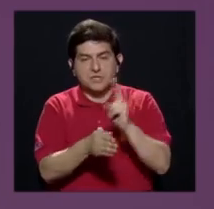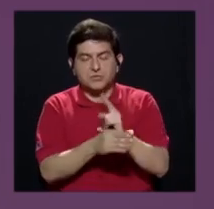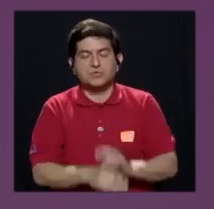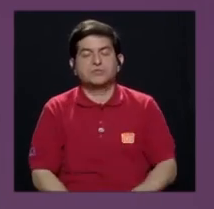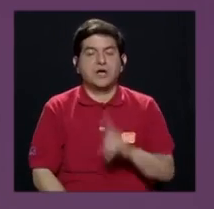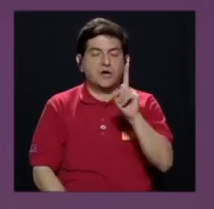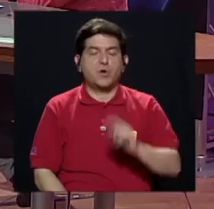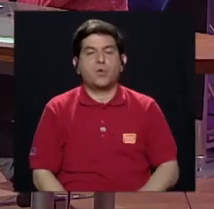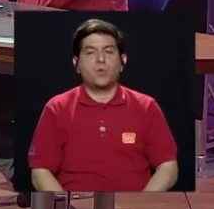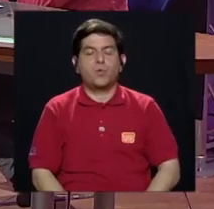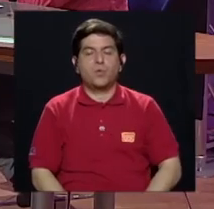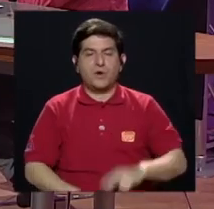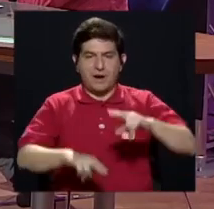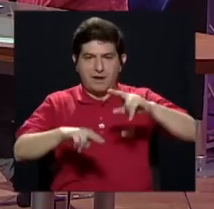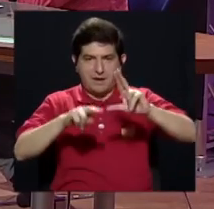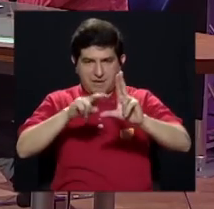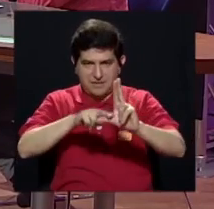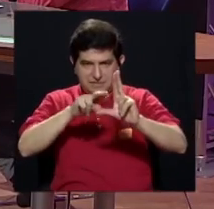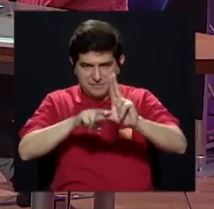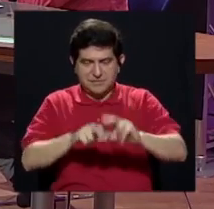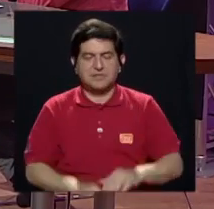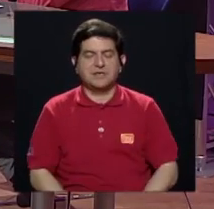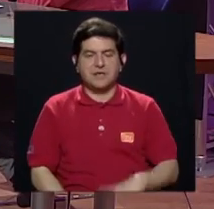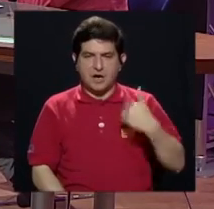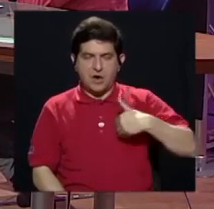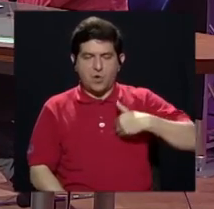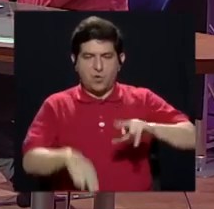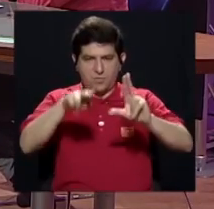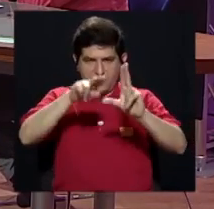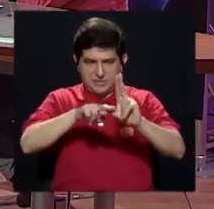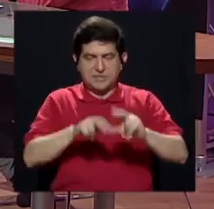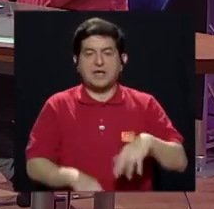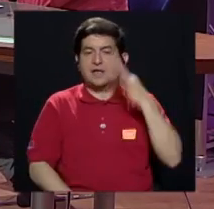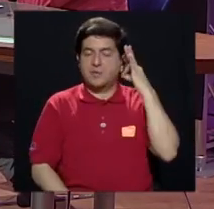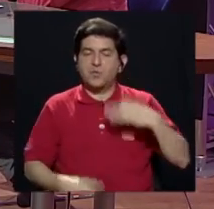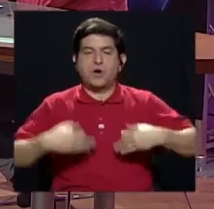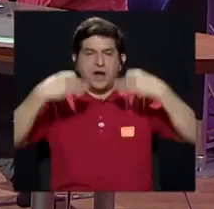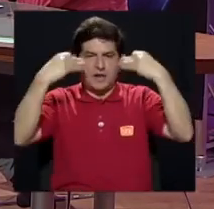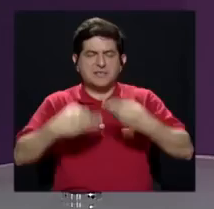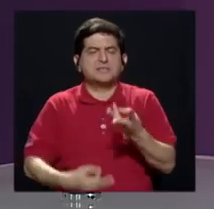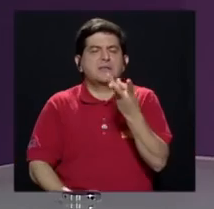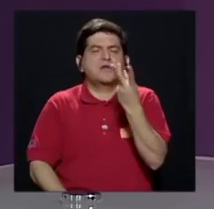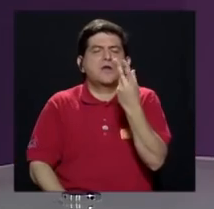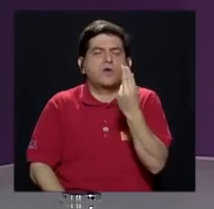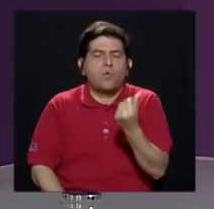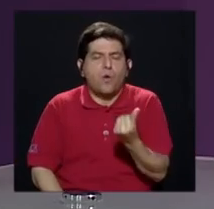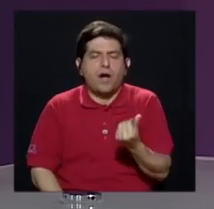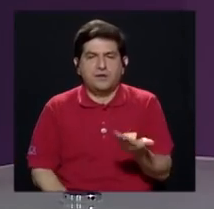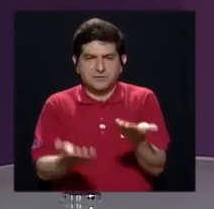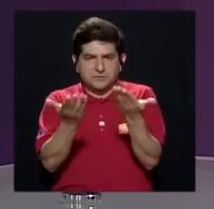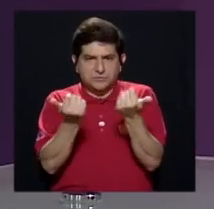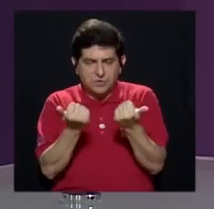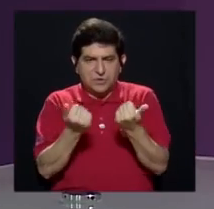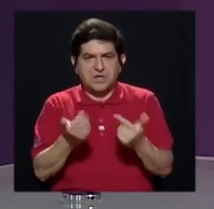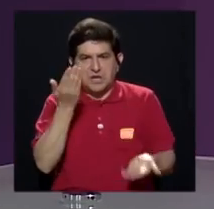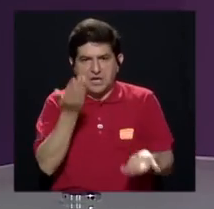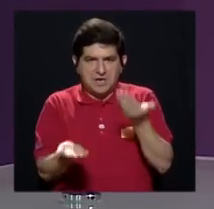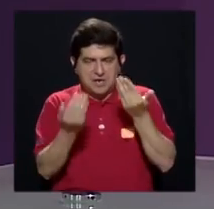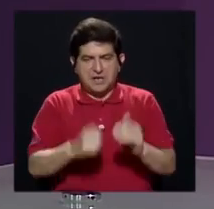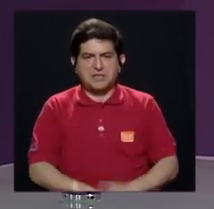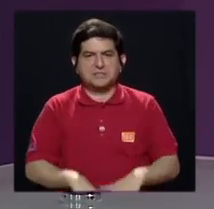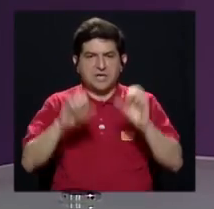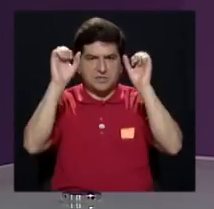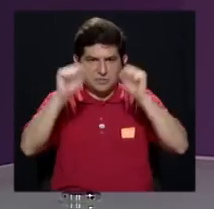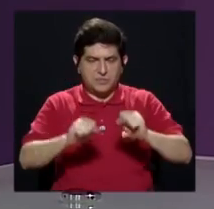silla que le esté sentado en la silla y que ella sea como la que decida qué tanto en qué momento me puedo